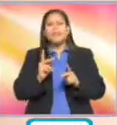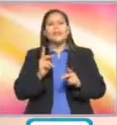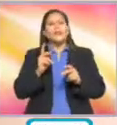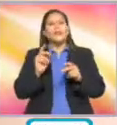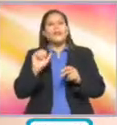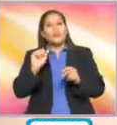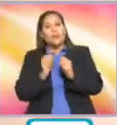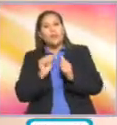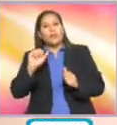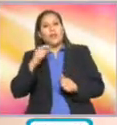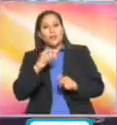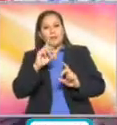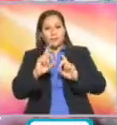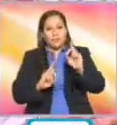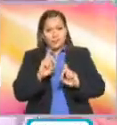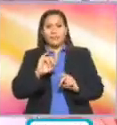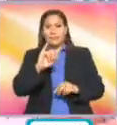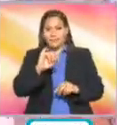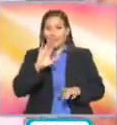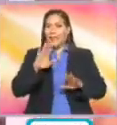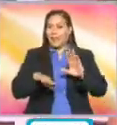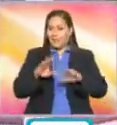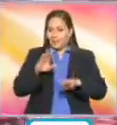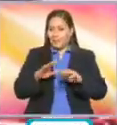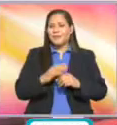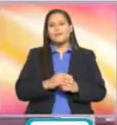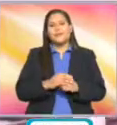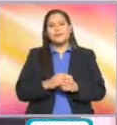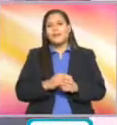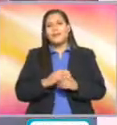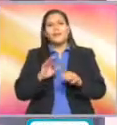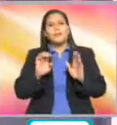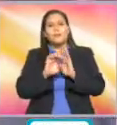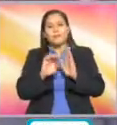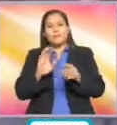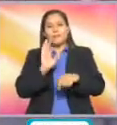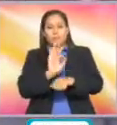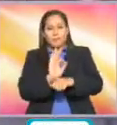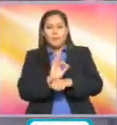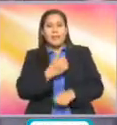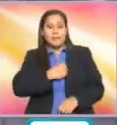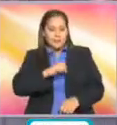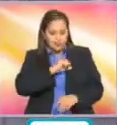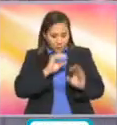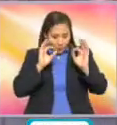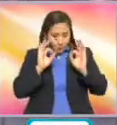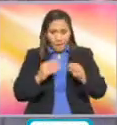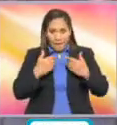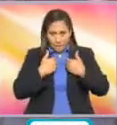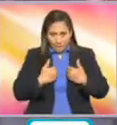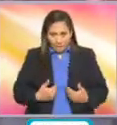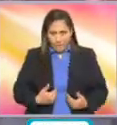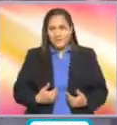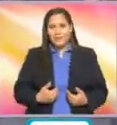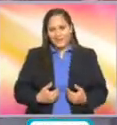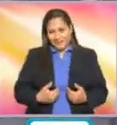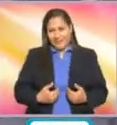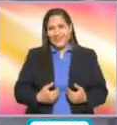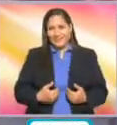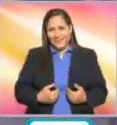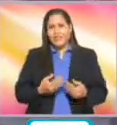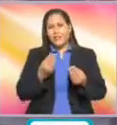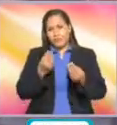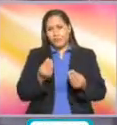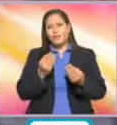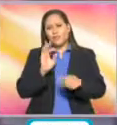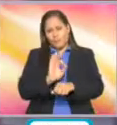Ok. Y es que muchas veces lo buscamos como puede ser por el beneficio de la salud física, Así ¿no? es. Sabemos Sí. que puede, o sea, que tiene como muchos